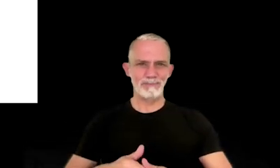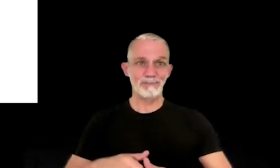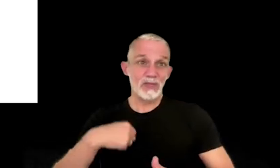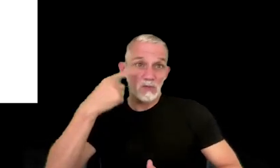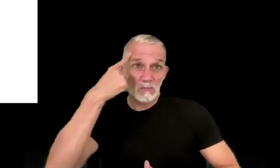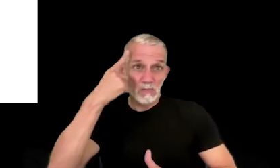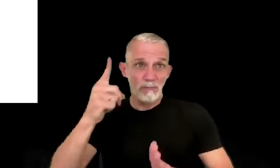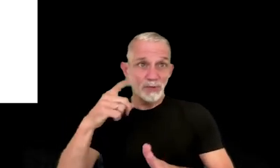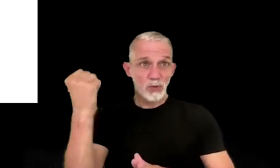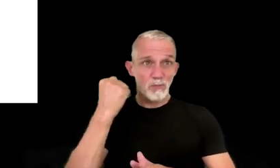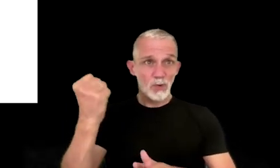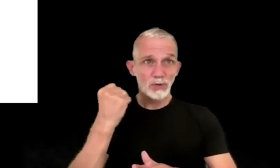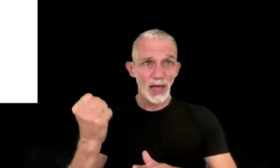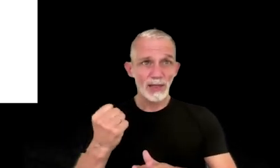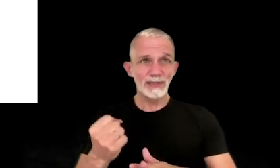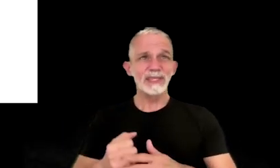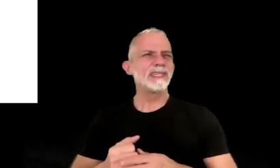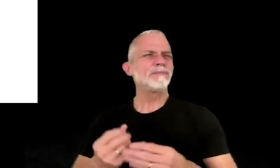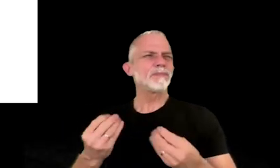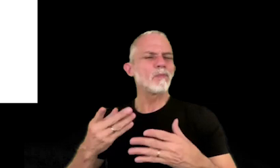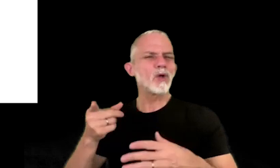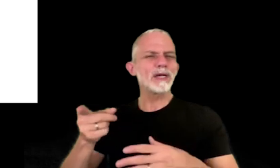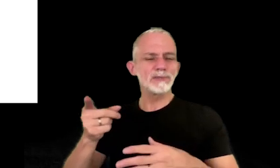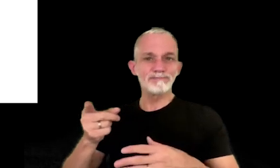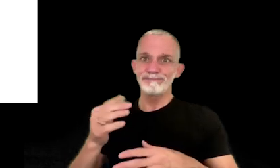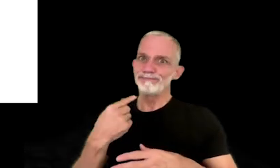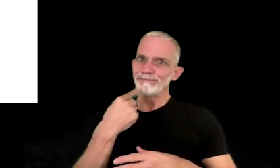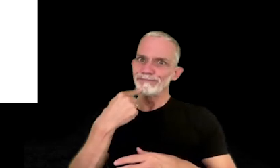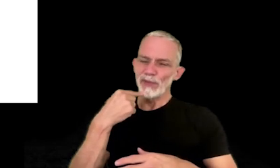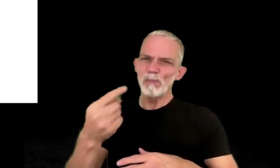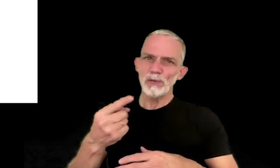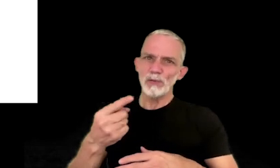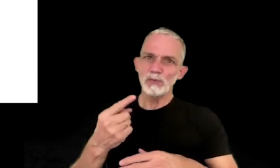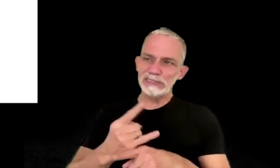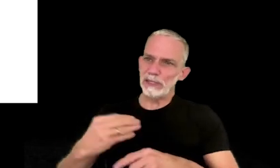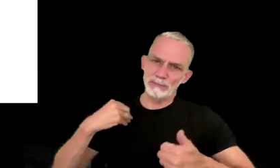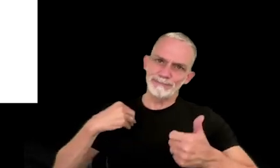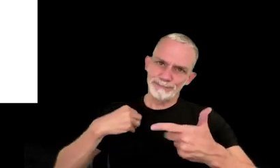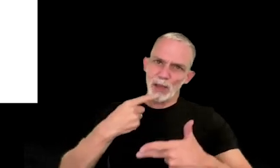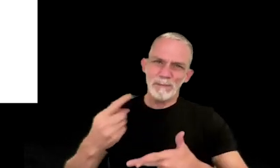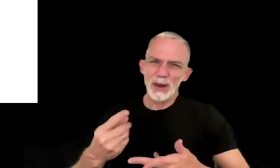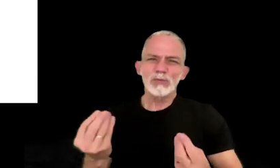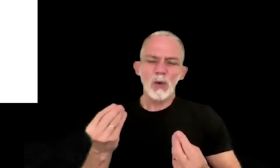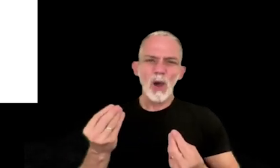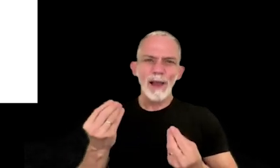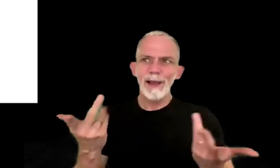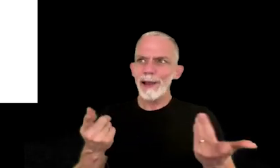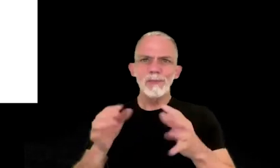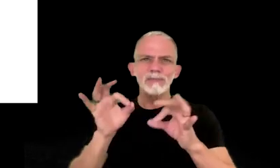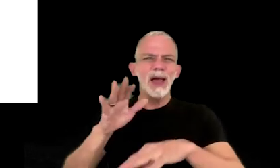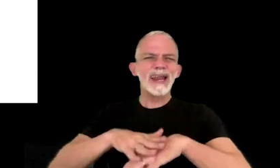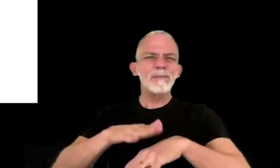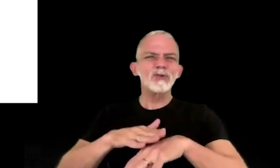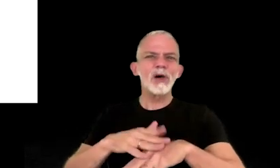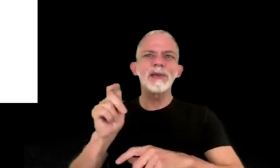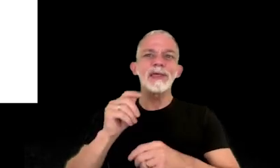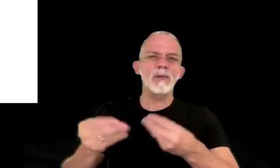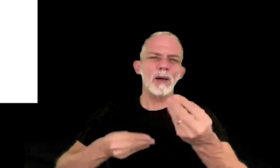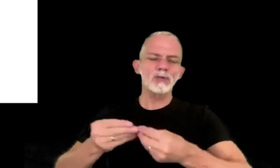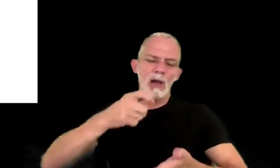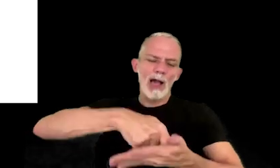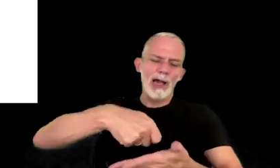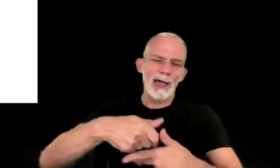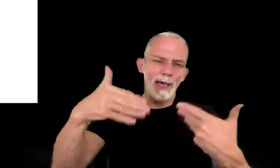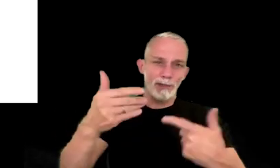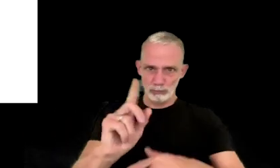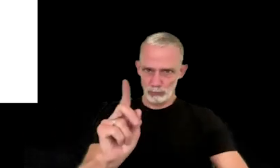era relevante, porque es una pregunta bastante recurrente, el alcance de responsabilidad.